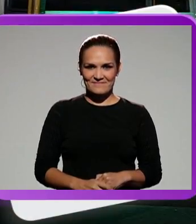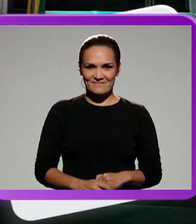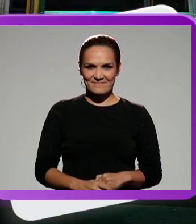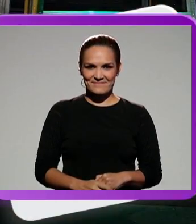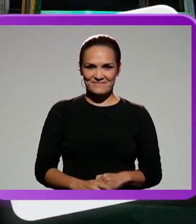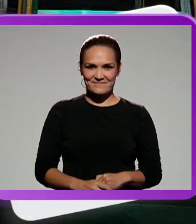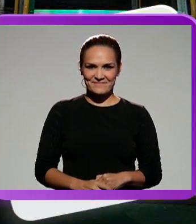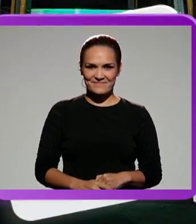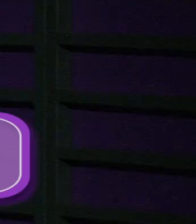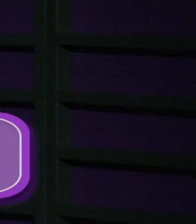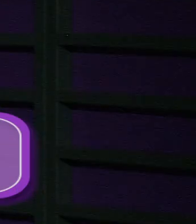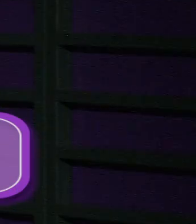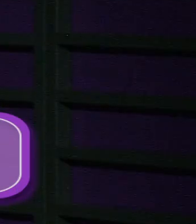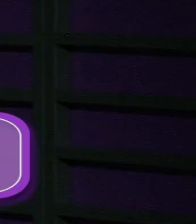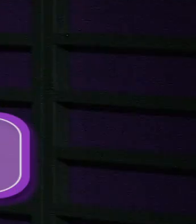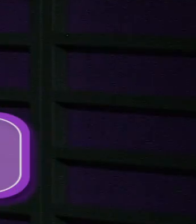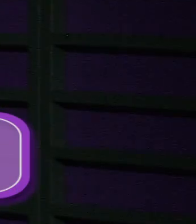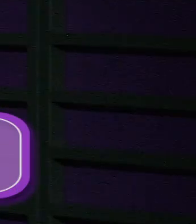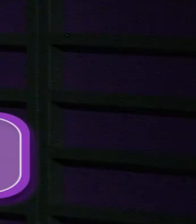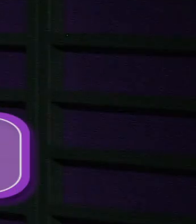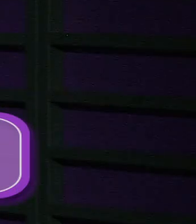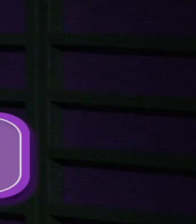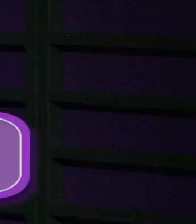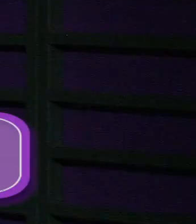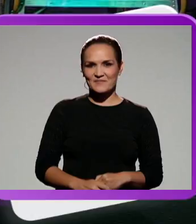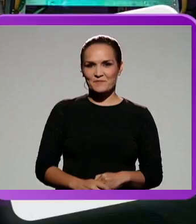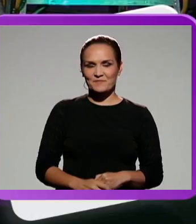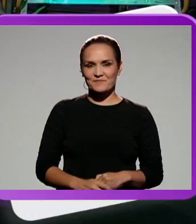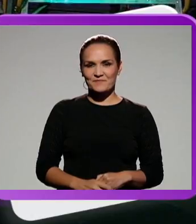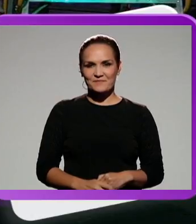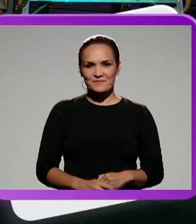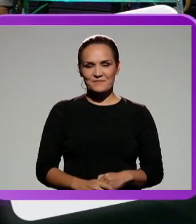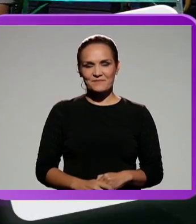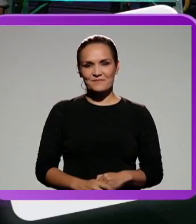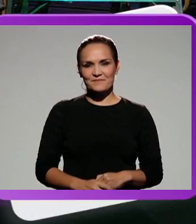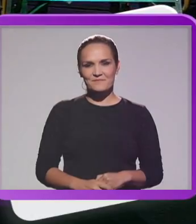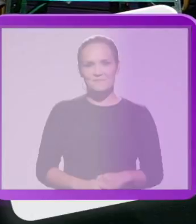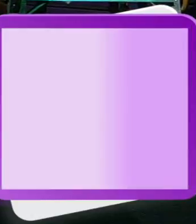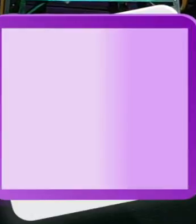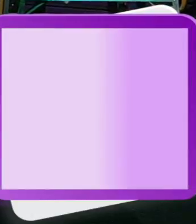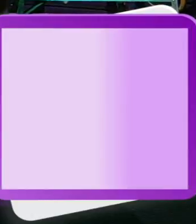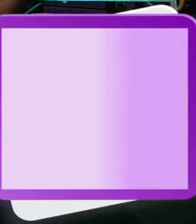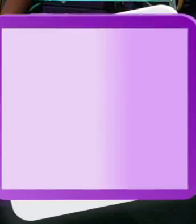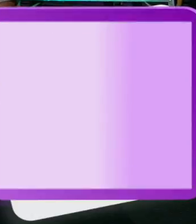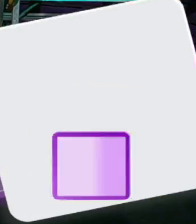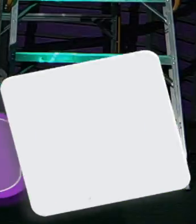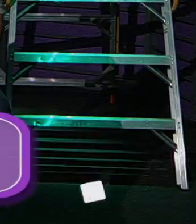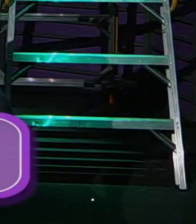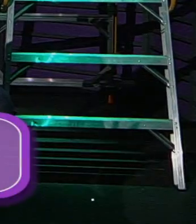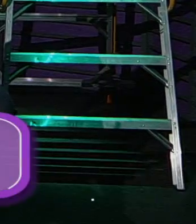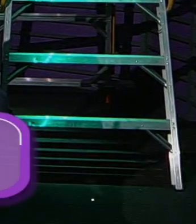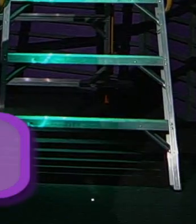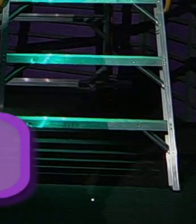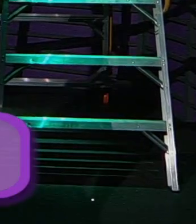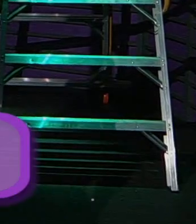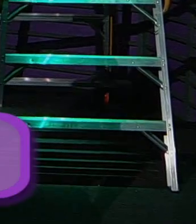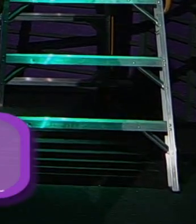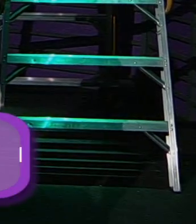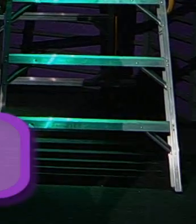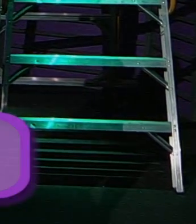soy Jerónimo. Yo soy Cristian Briceño. Y hoy dijimos, yo soy